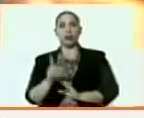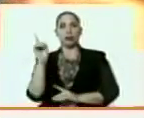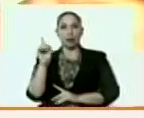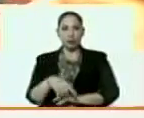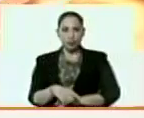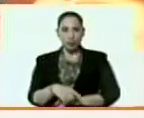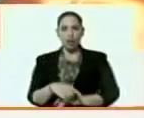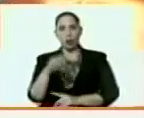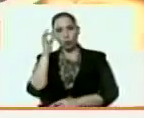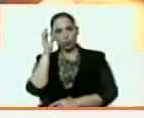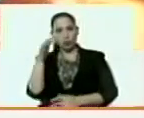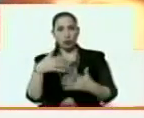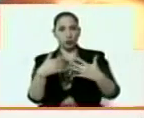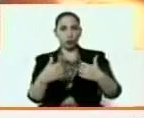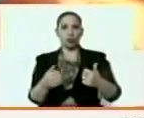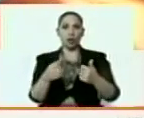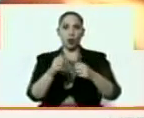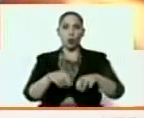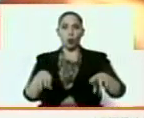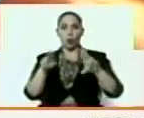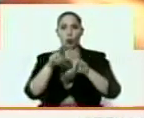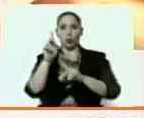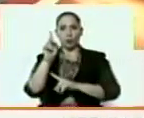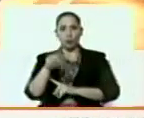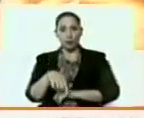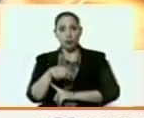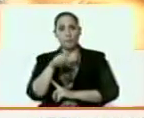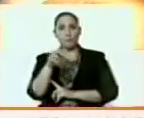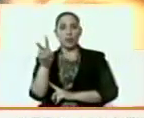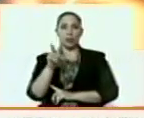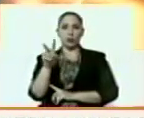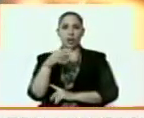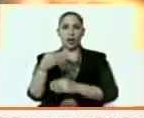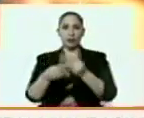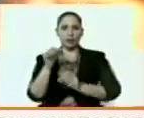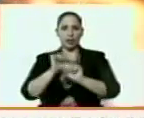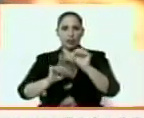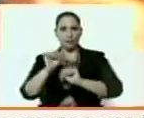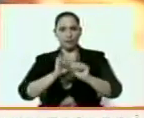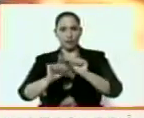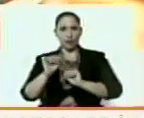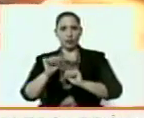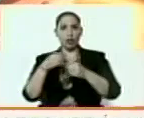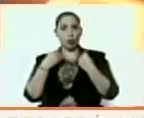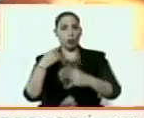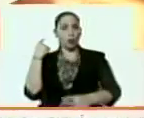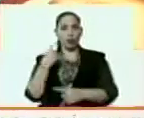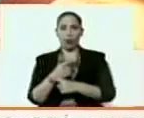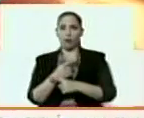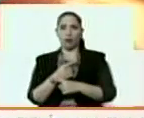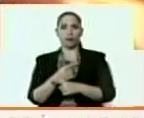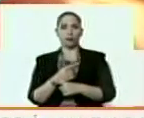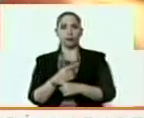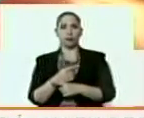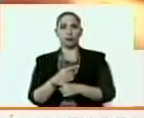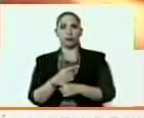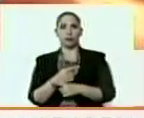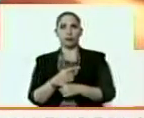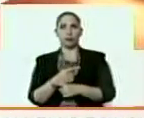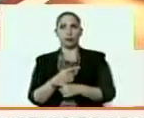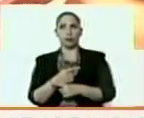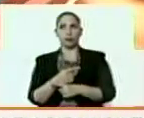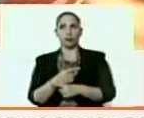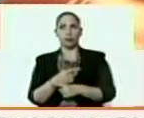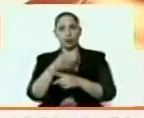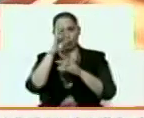del Consejo de Seguridad de las Naciones Unidas, y por eso Venezuela va a ejercer la defensa como corresponde, Maripili, en el